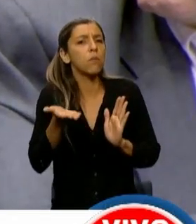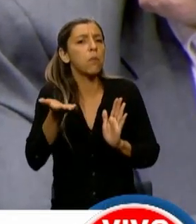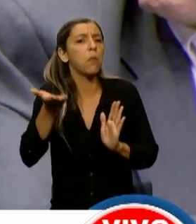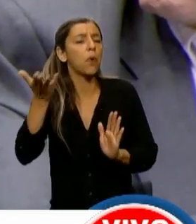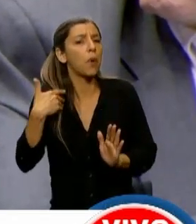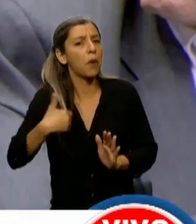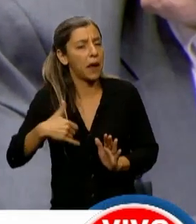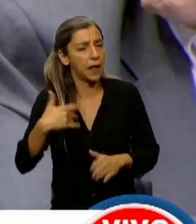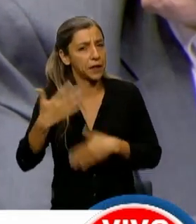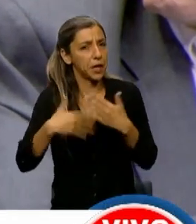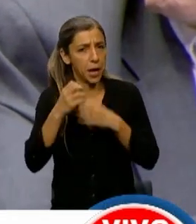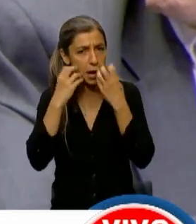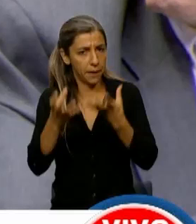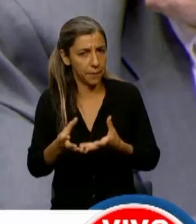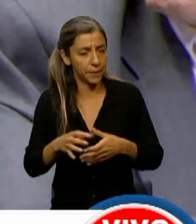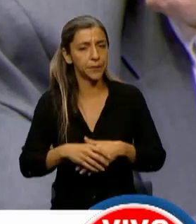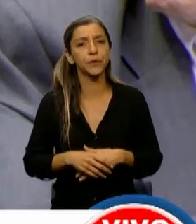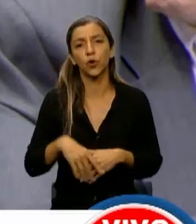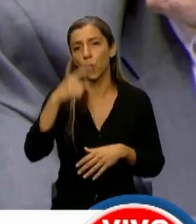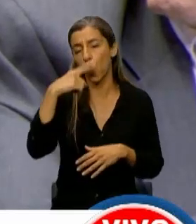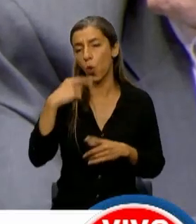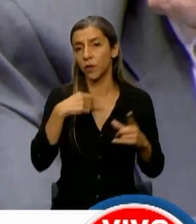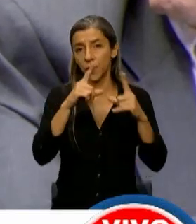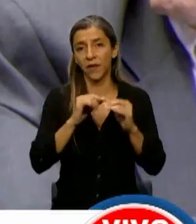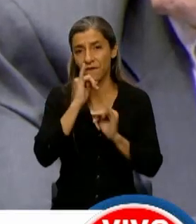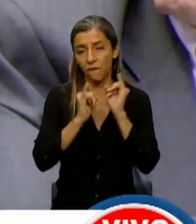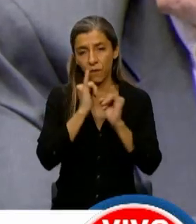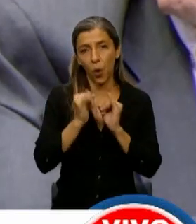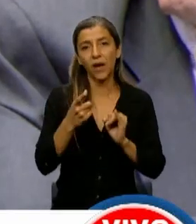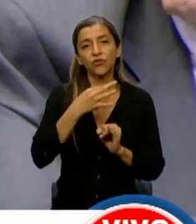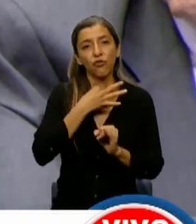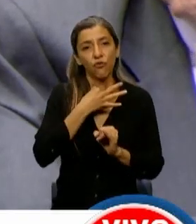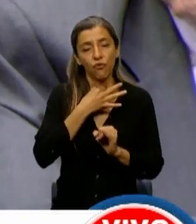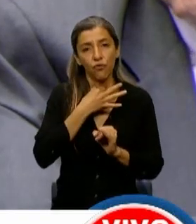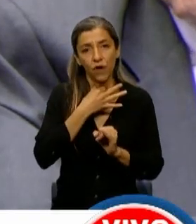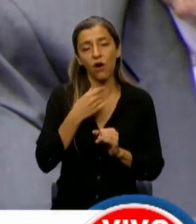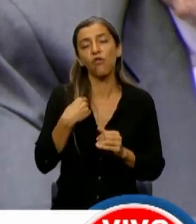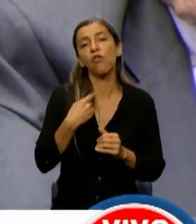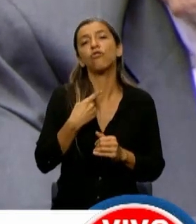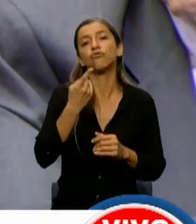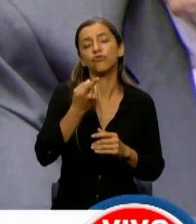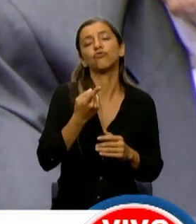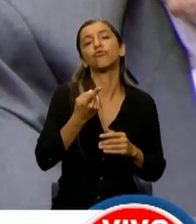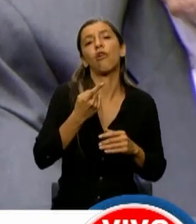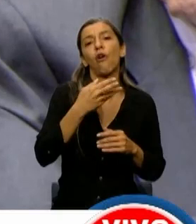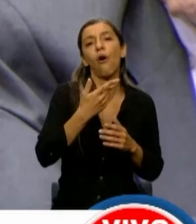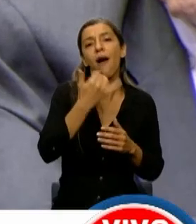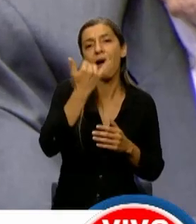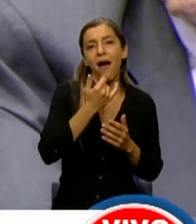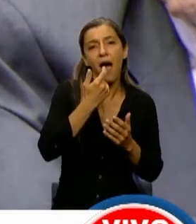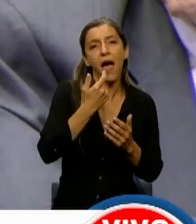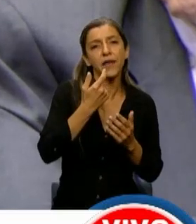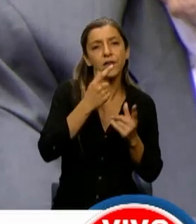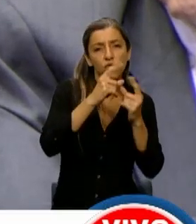creciente en la República Argentina. Los últimos datos son los de agosto del estimador mensual de actividad económica, que da